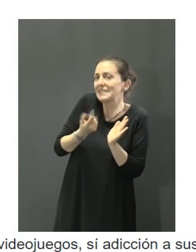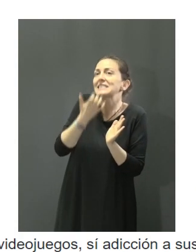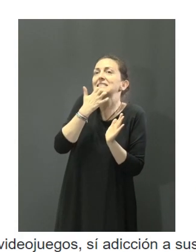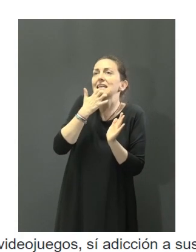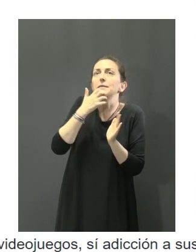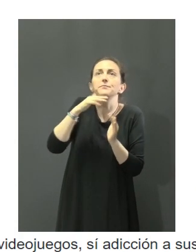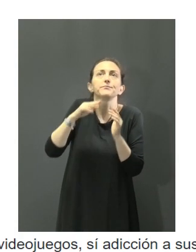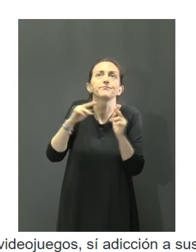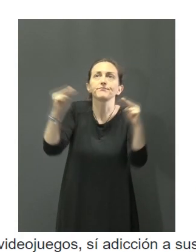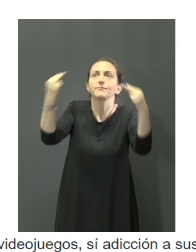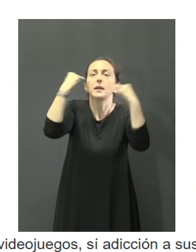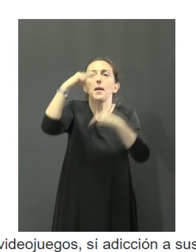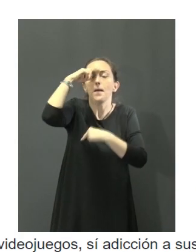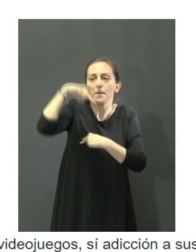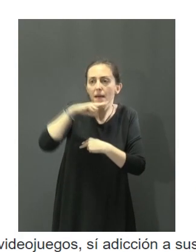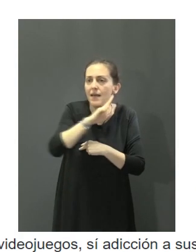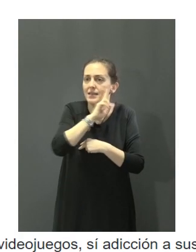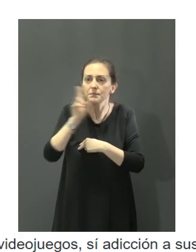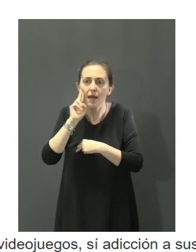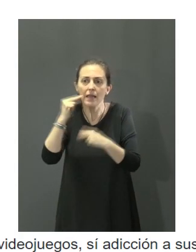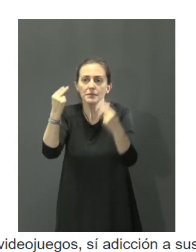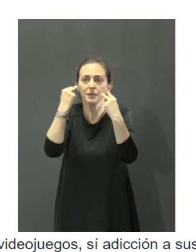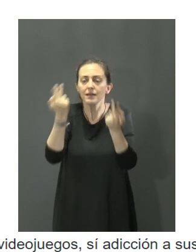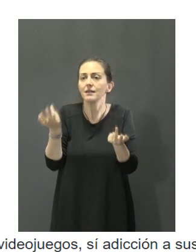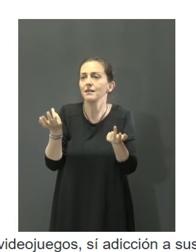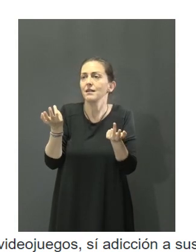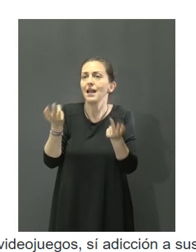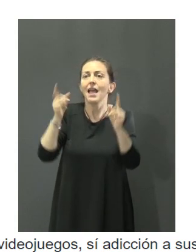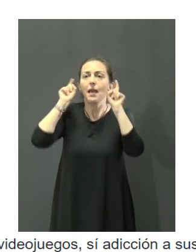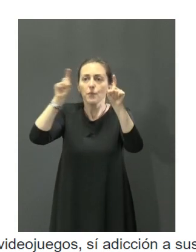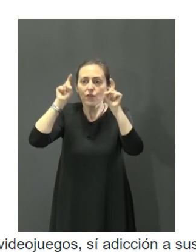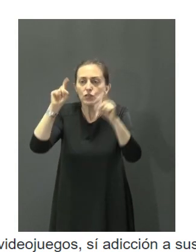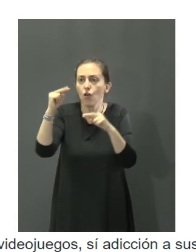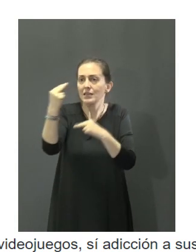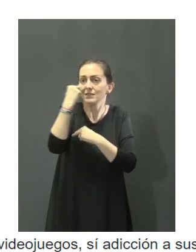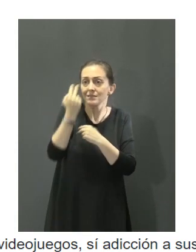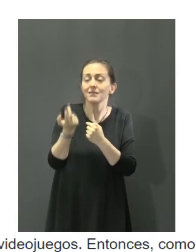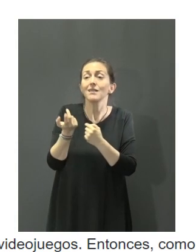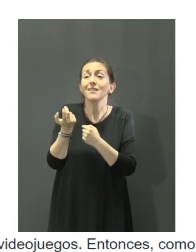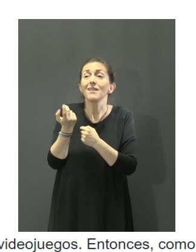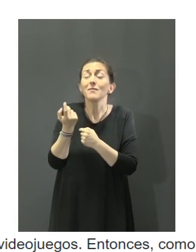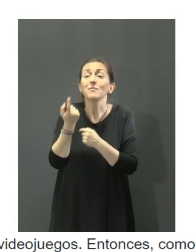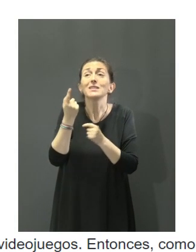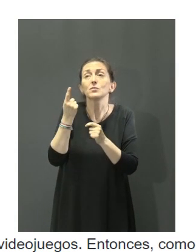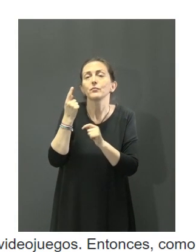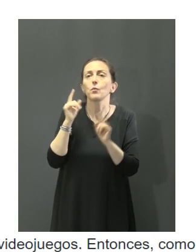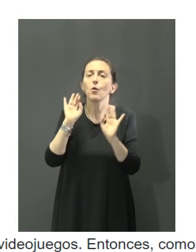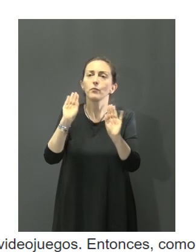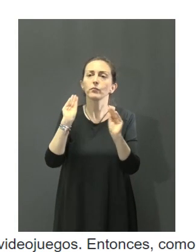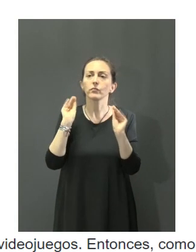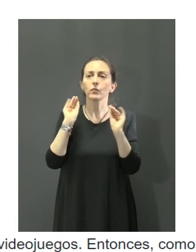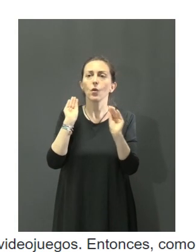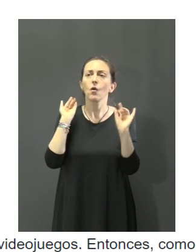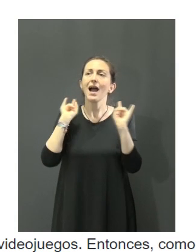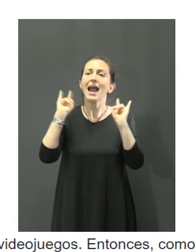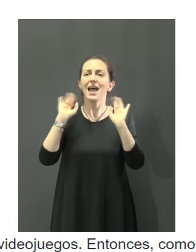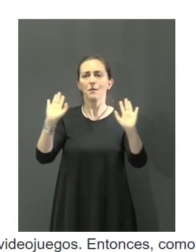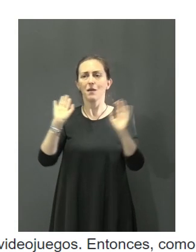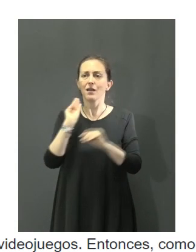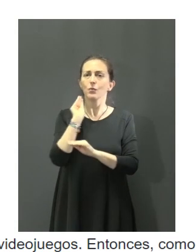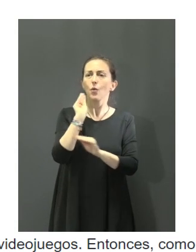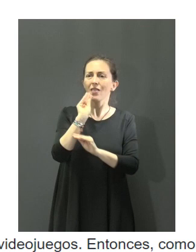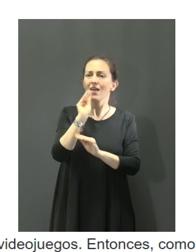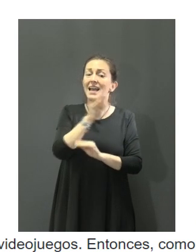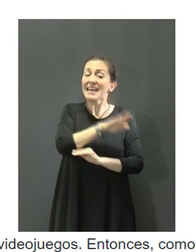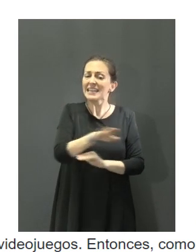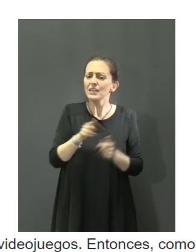ven padres, madres, también en el entorno educativo, pues una alarma de cuánto tiempo están